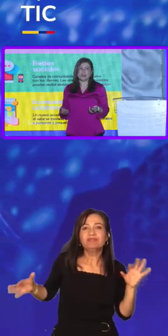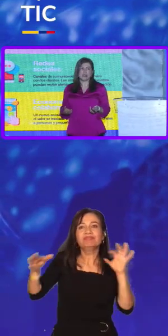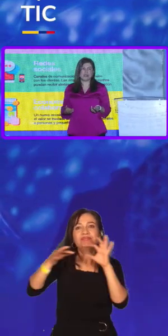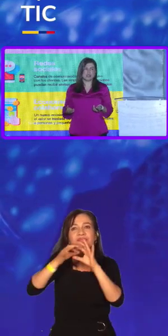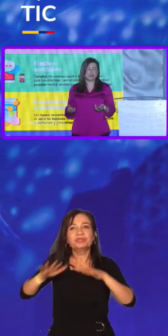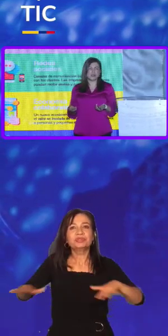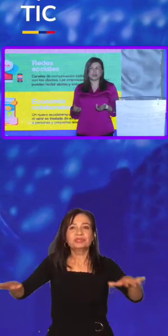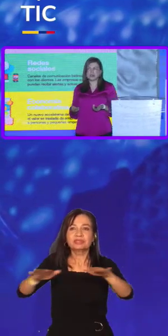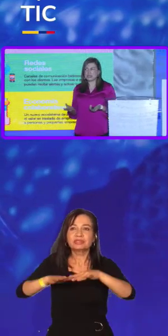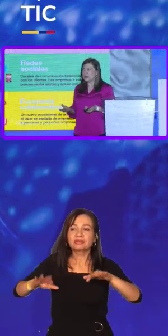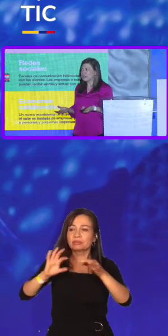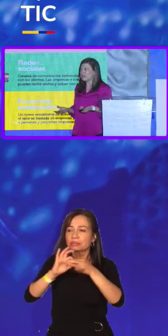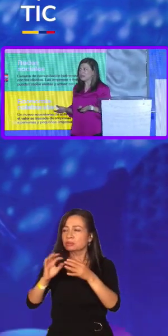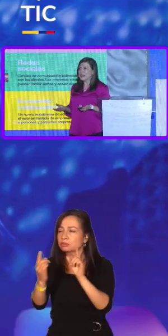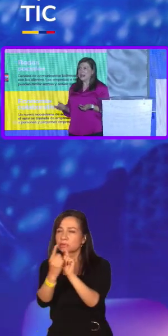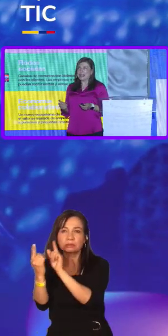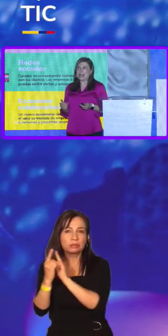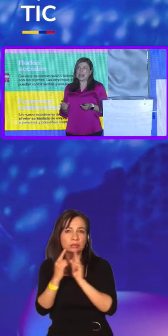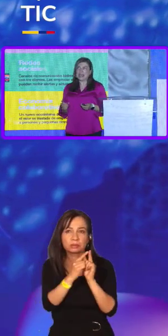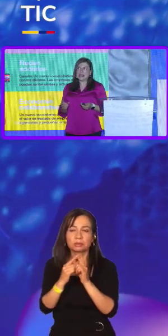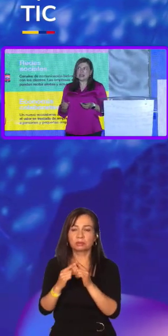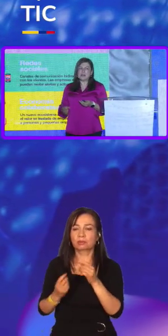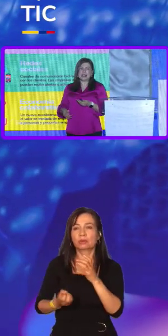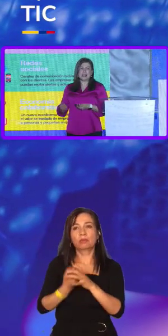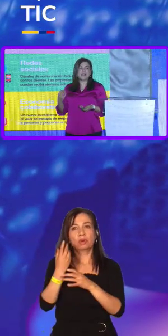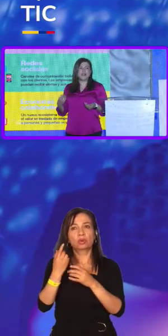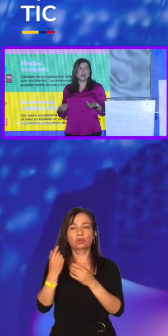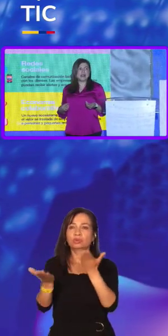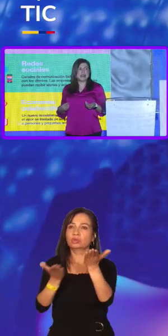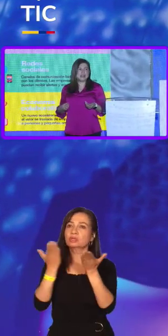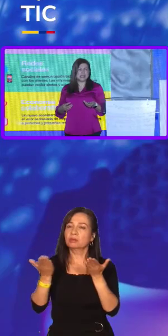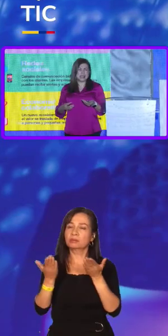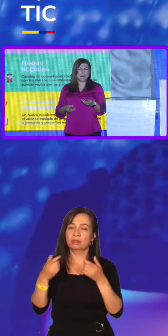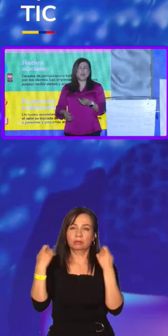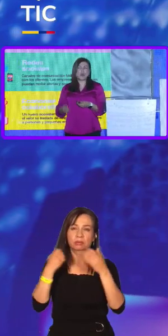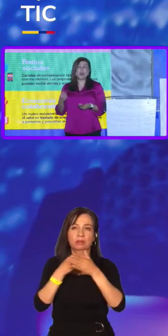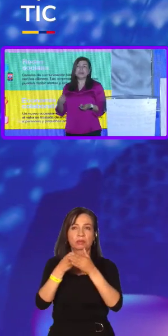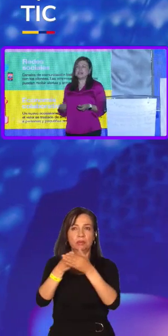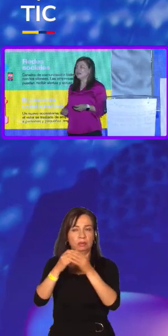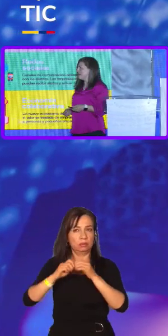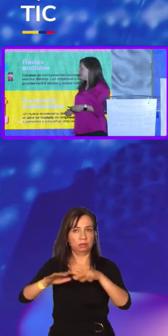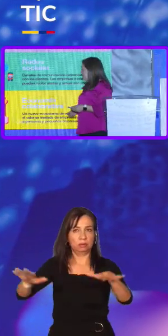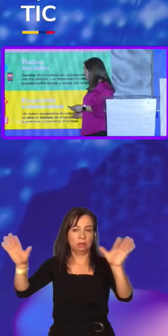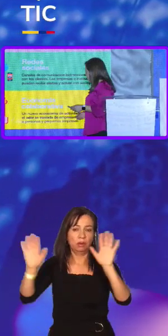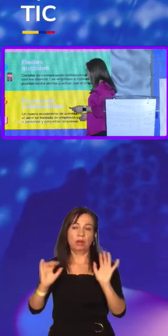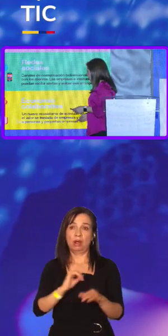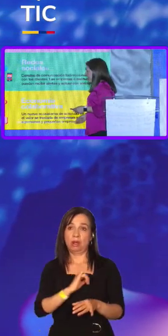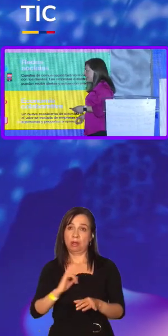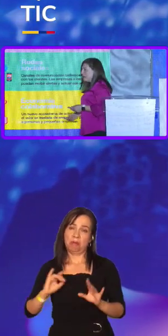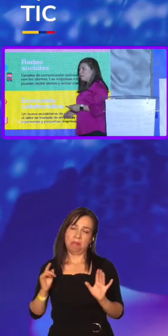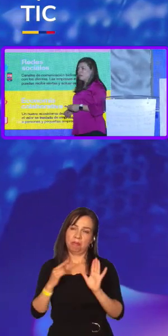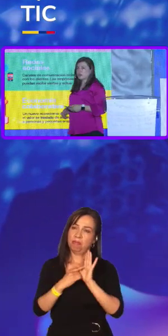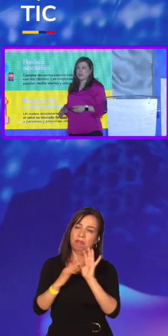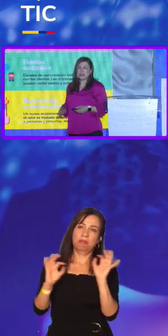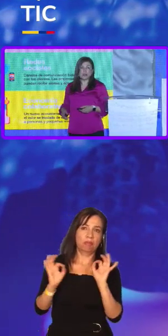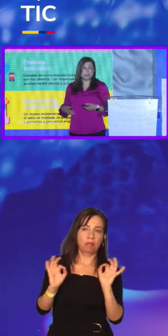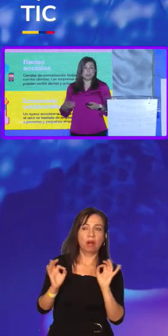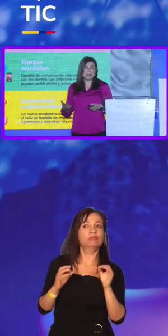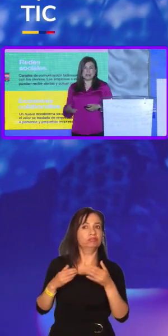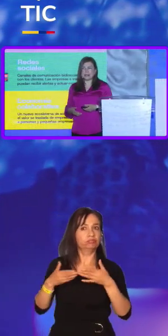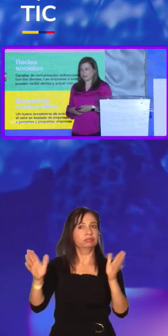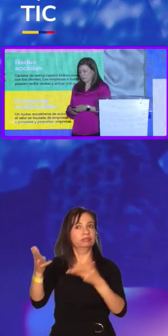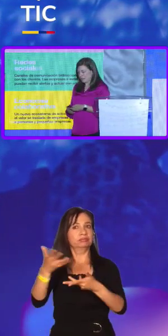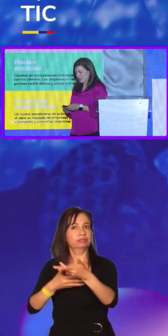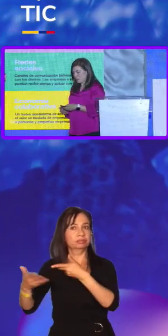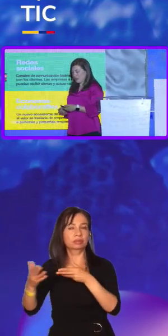espacio para promocionar nuestros productos y servicios que de manera individual serían poco visibles. Y por